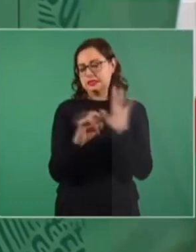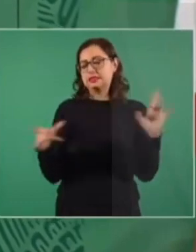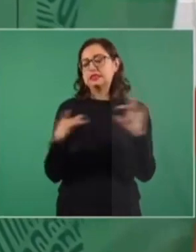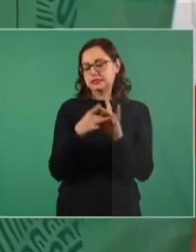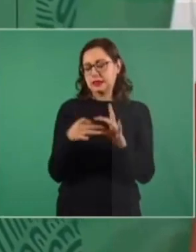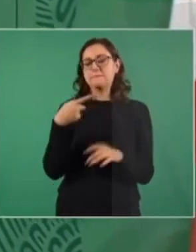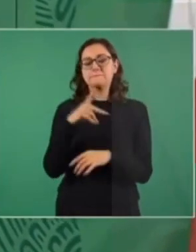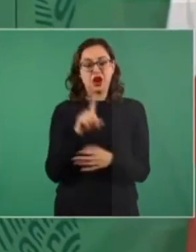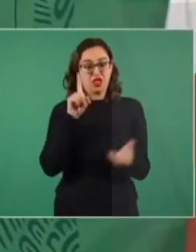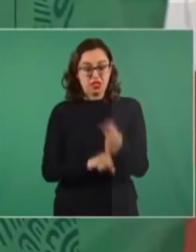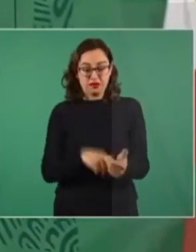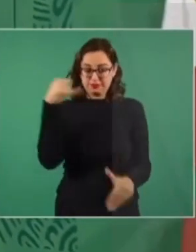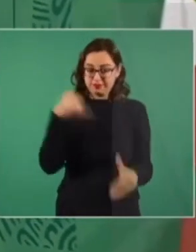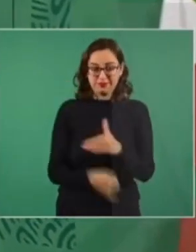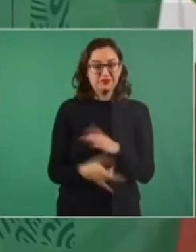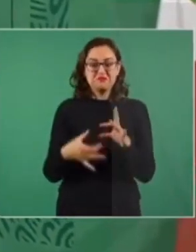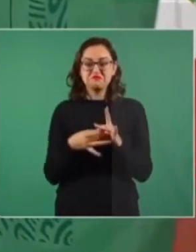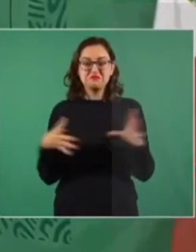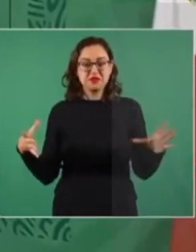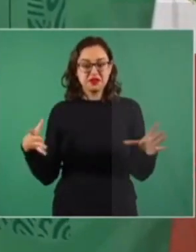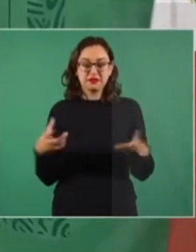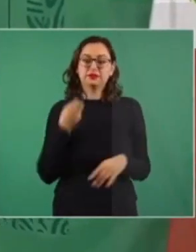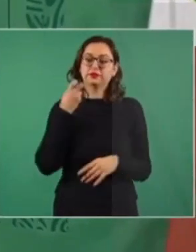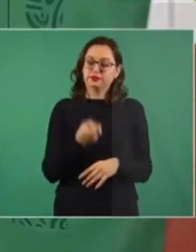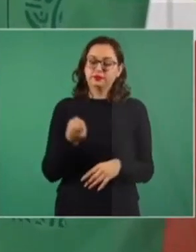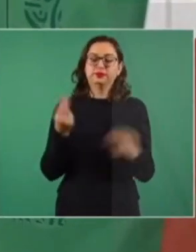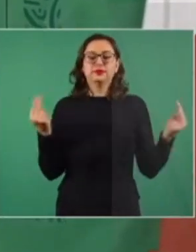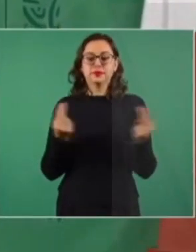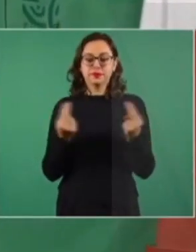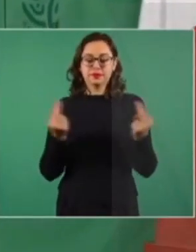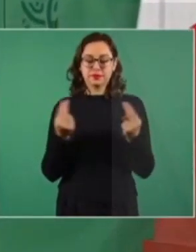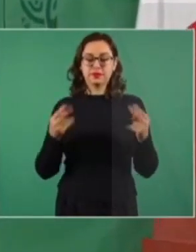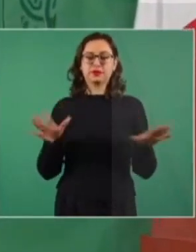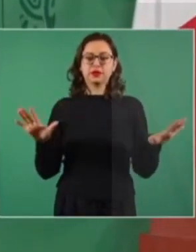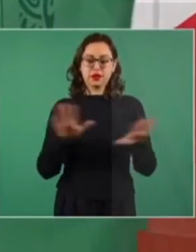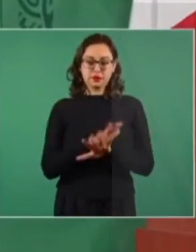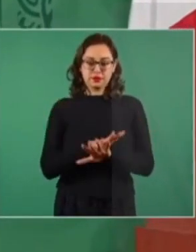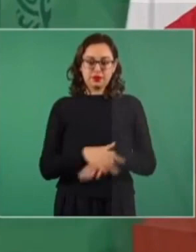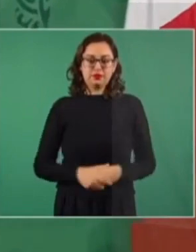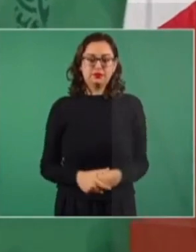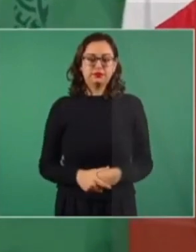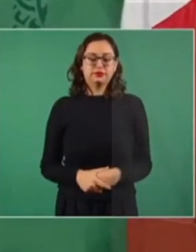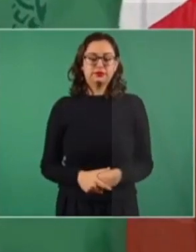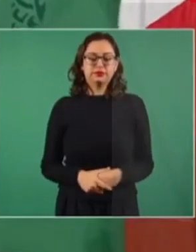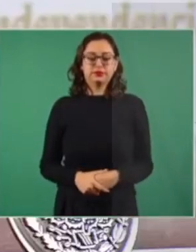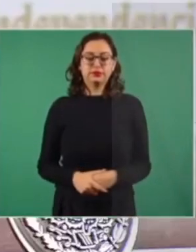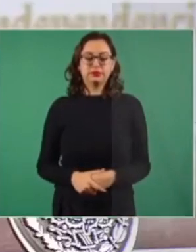Entonces, hay que cambiar. Si los partidos